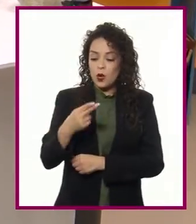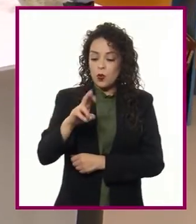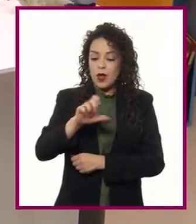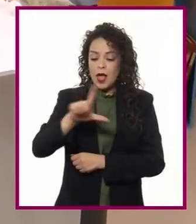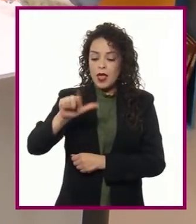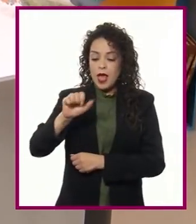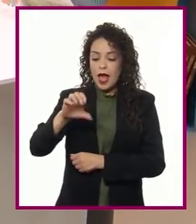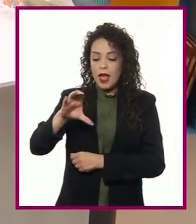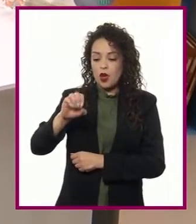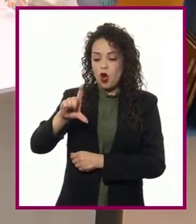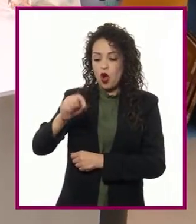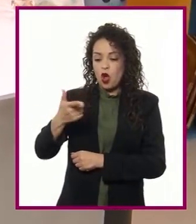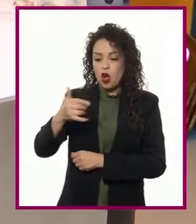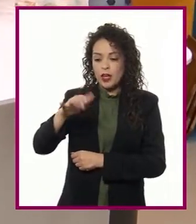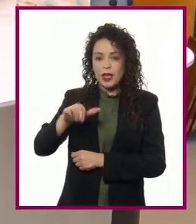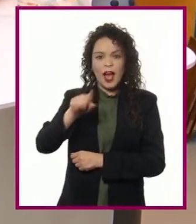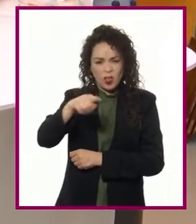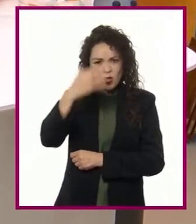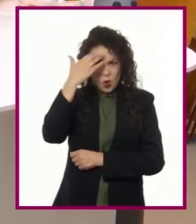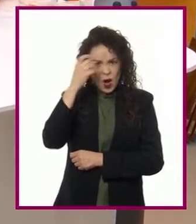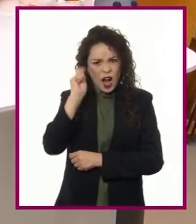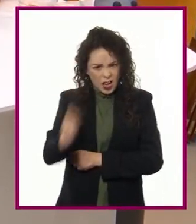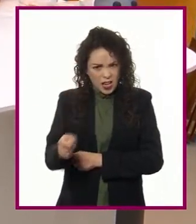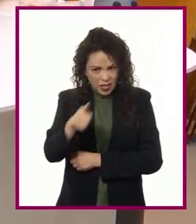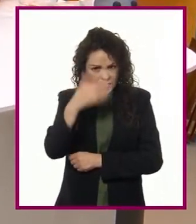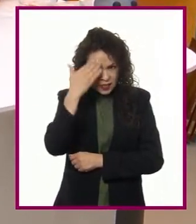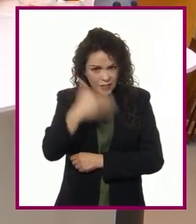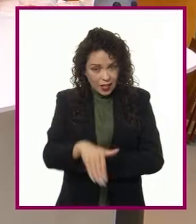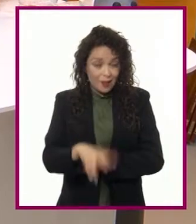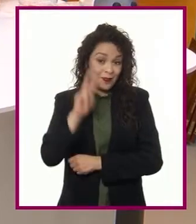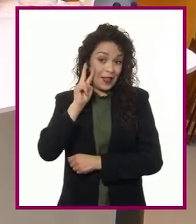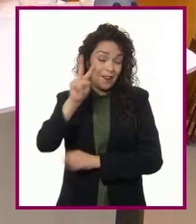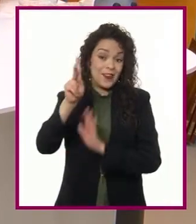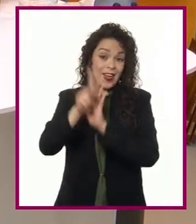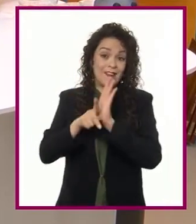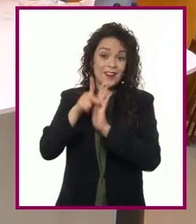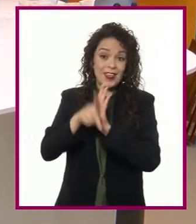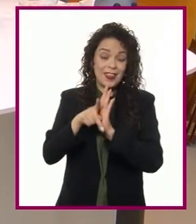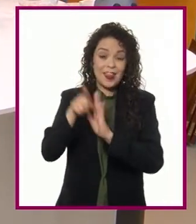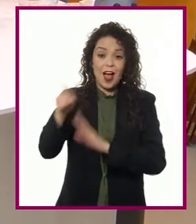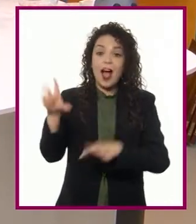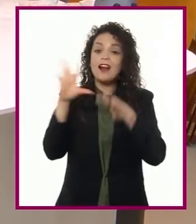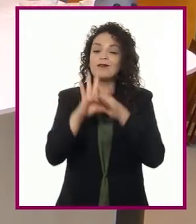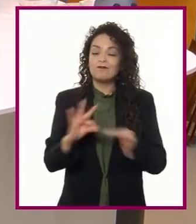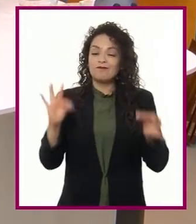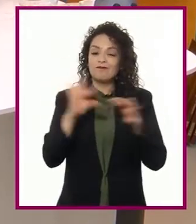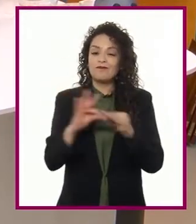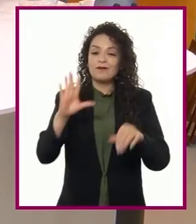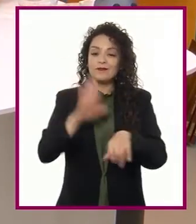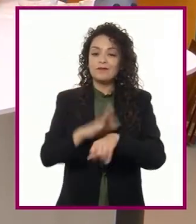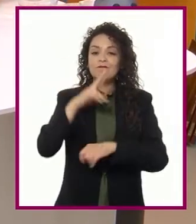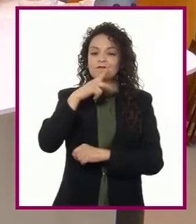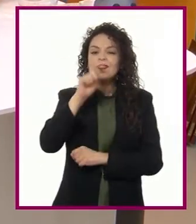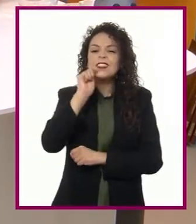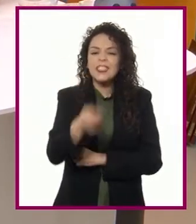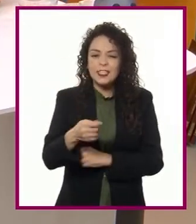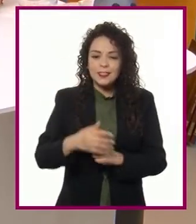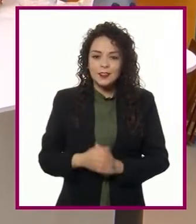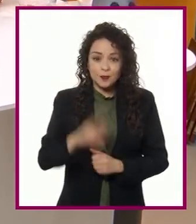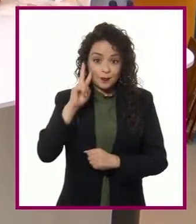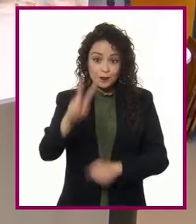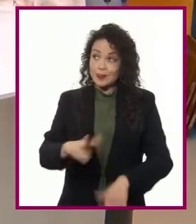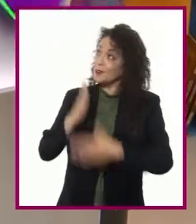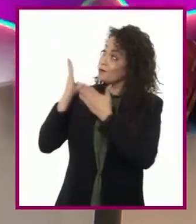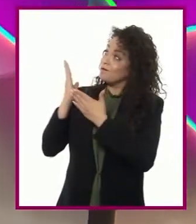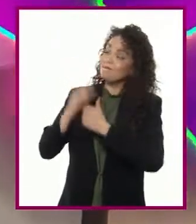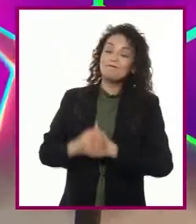a qué se refiere la huella ecológica? Veamos el siguiente video en donde nos explican en qué consiste. Vamos a